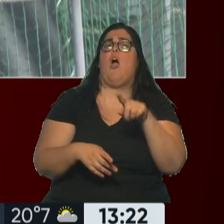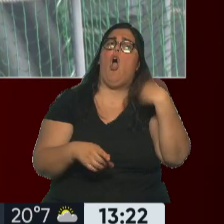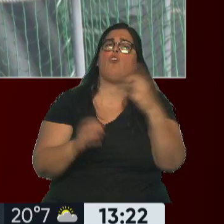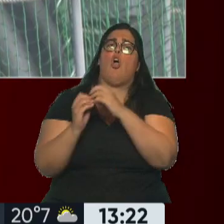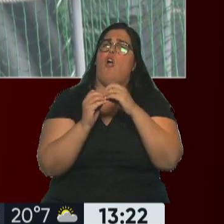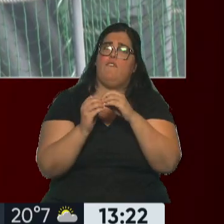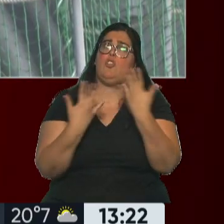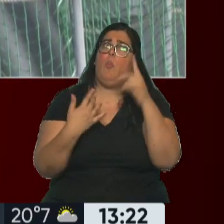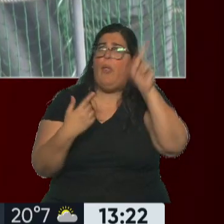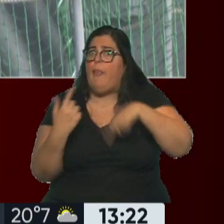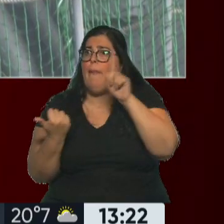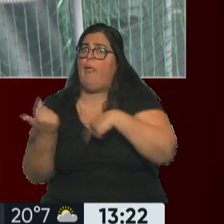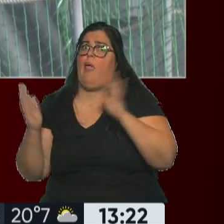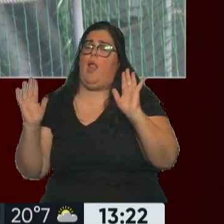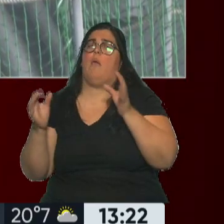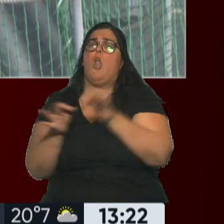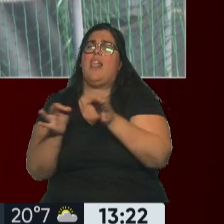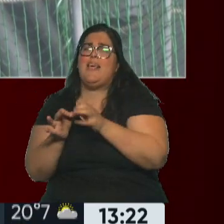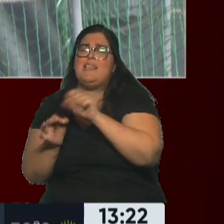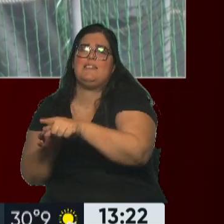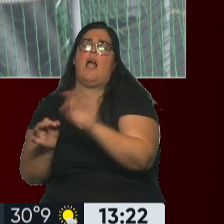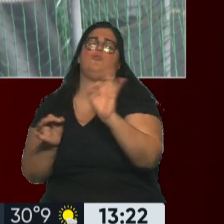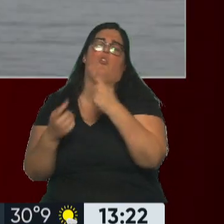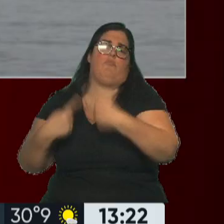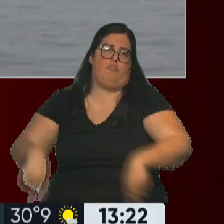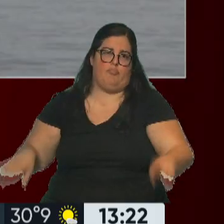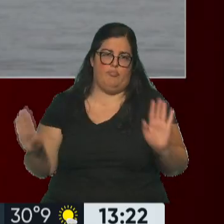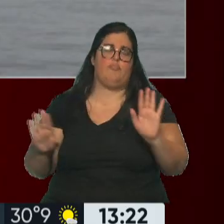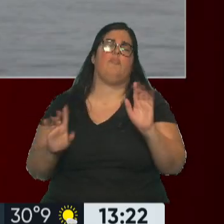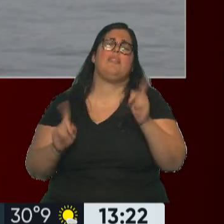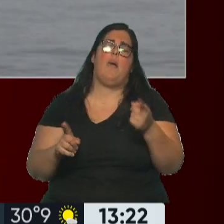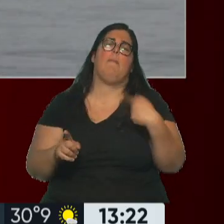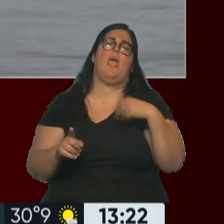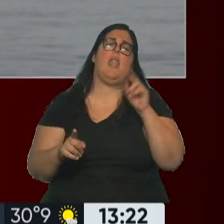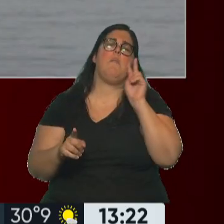pueden dar, como lo que vimos de las islas, y bueno, y por supuesto también con la mirada puesta en Taiwán.